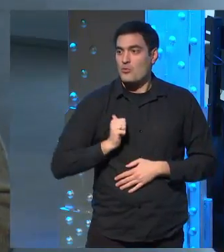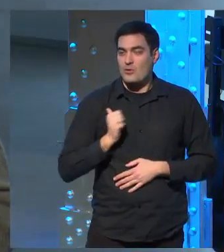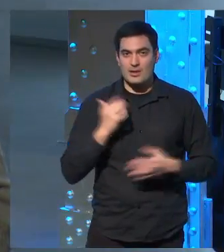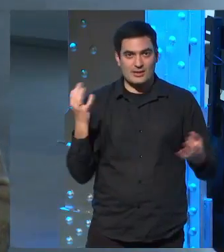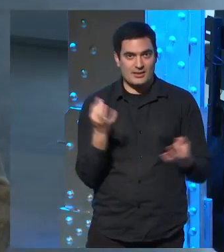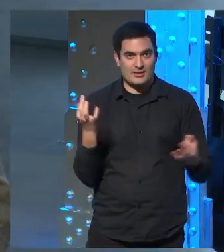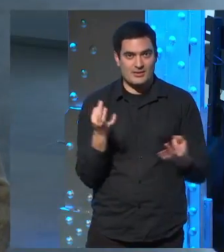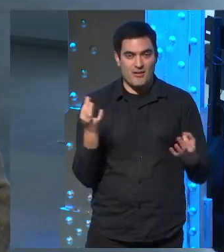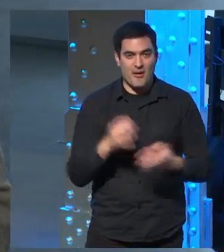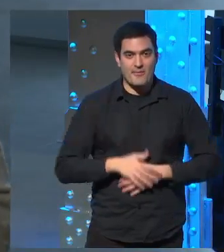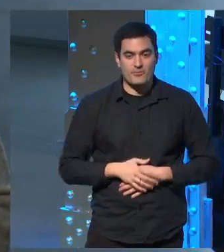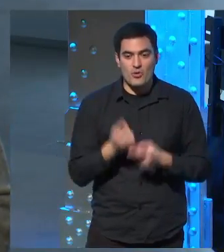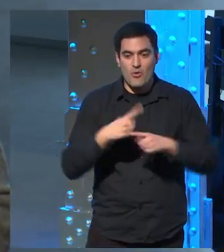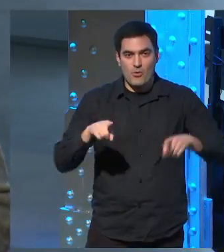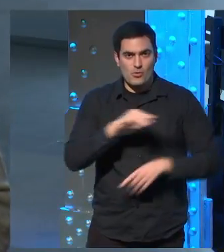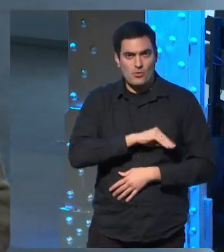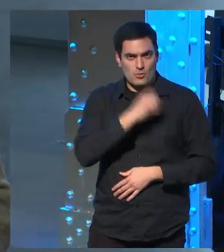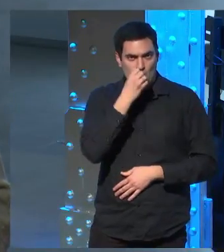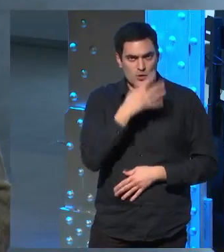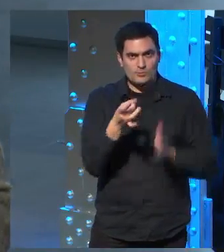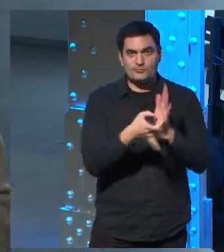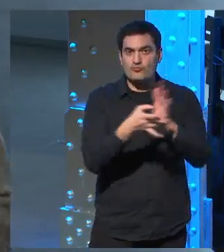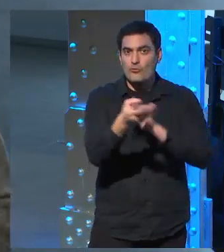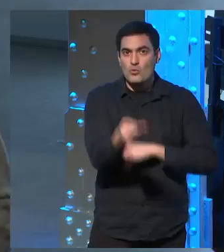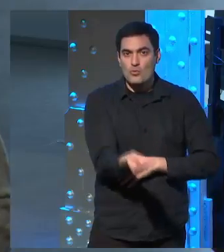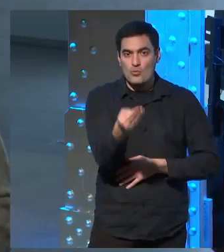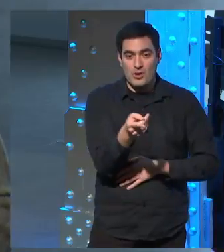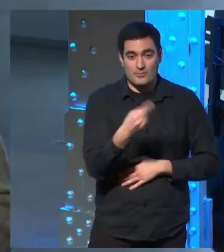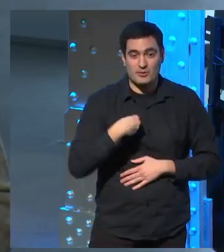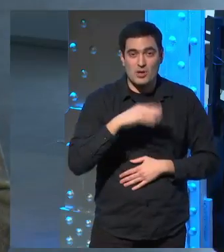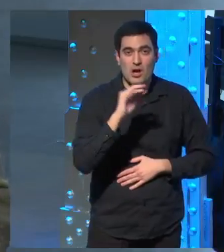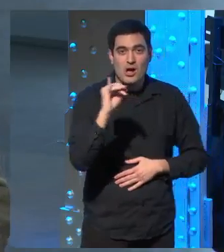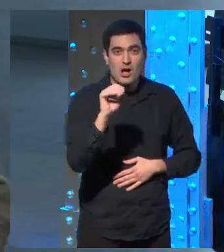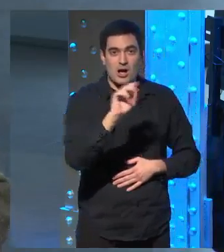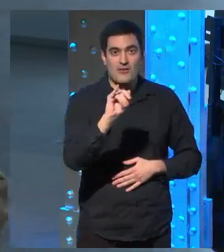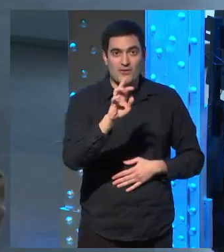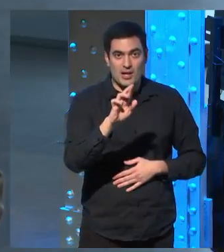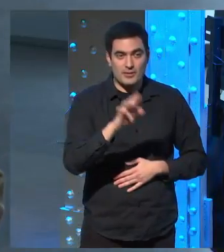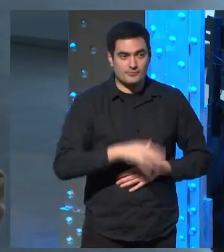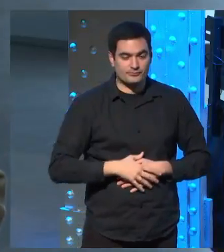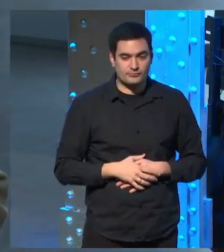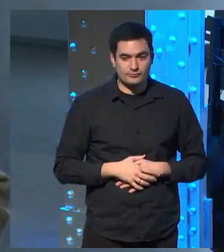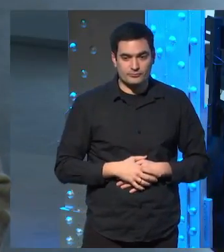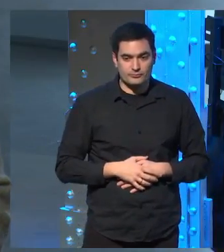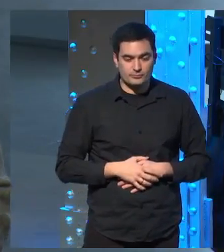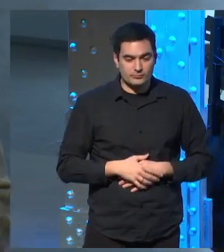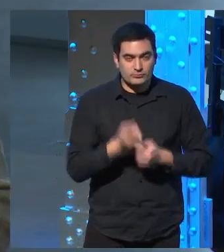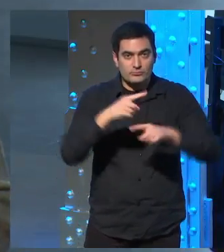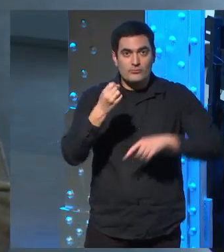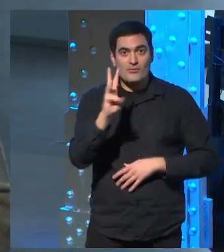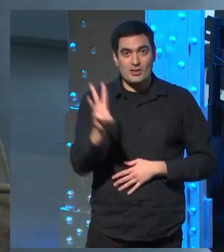ver un gran concierto en el que Javier tocó el concierto número